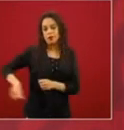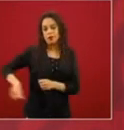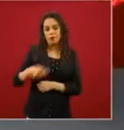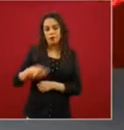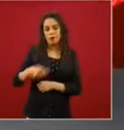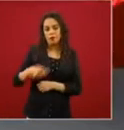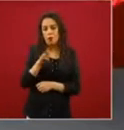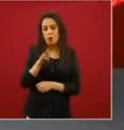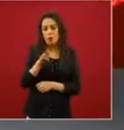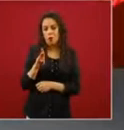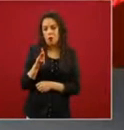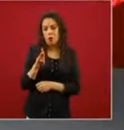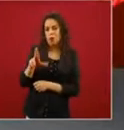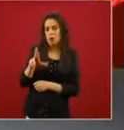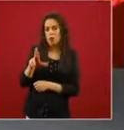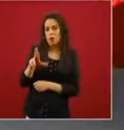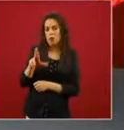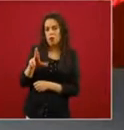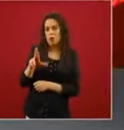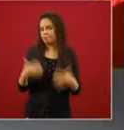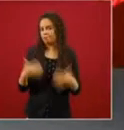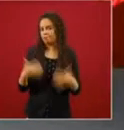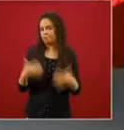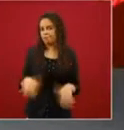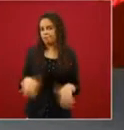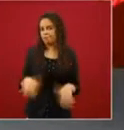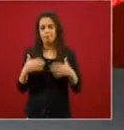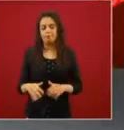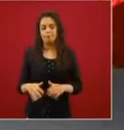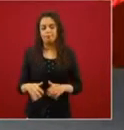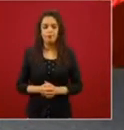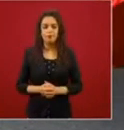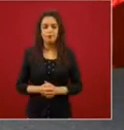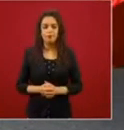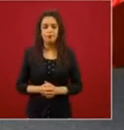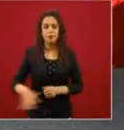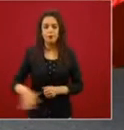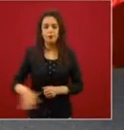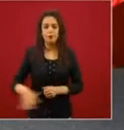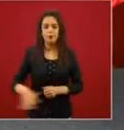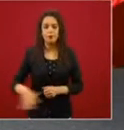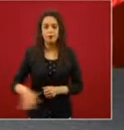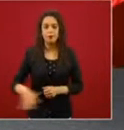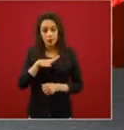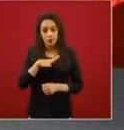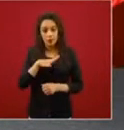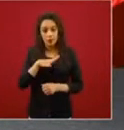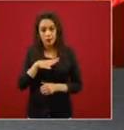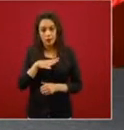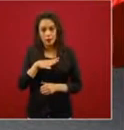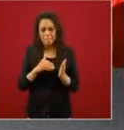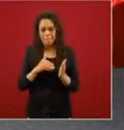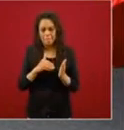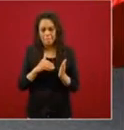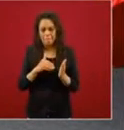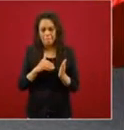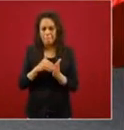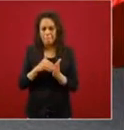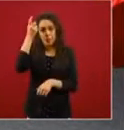y se crearon miles de direcciones